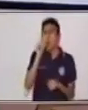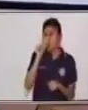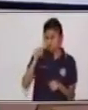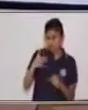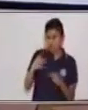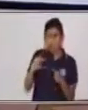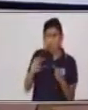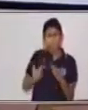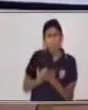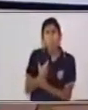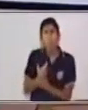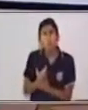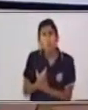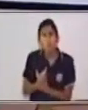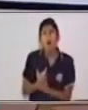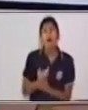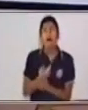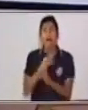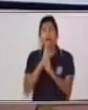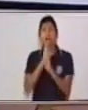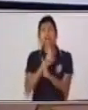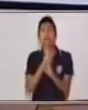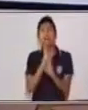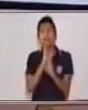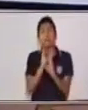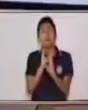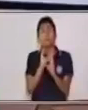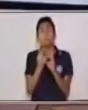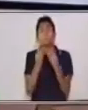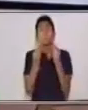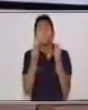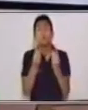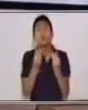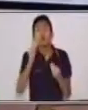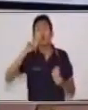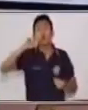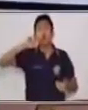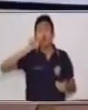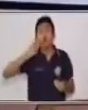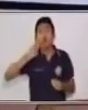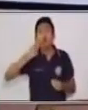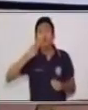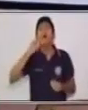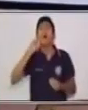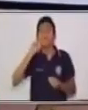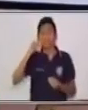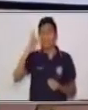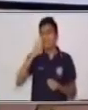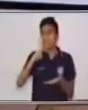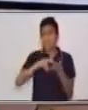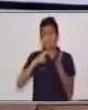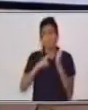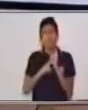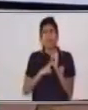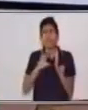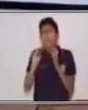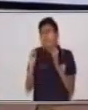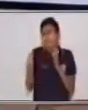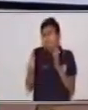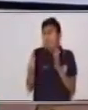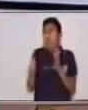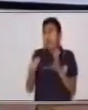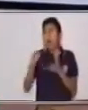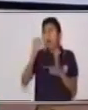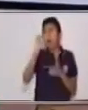el Señor? La respuesta sería muchos dulces. Inmediatamente, como esto responde a la interrogante, ¿qué? Es un